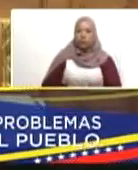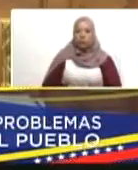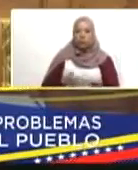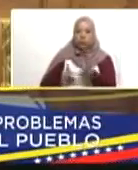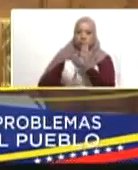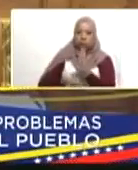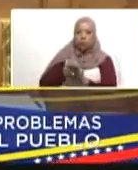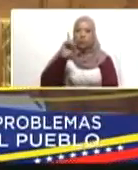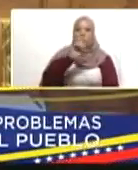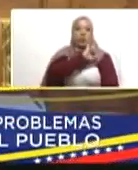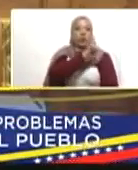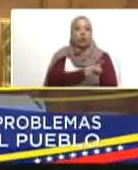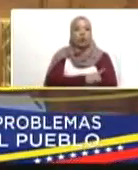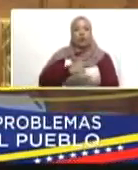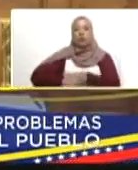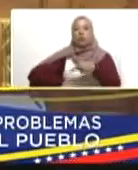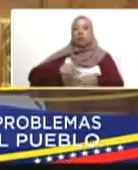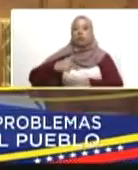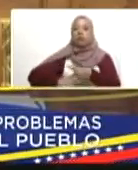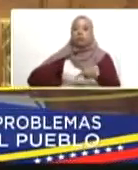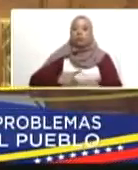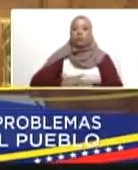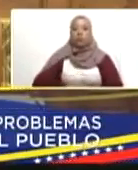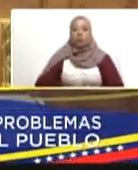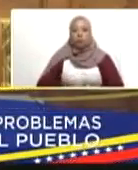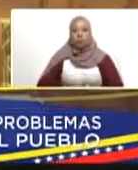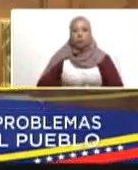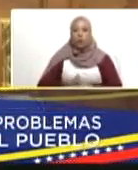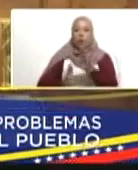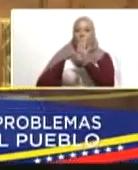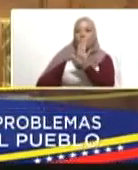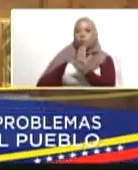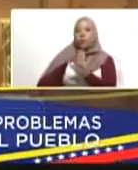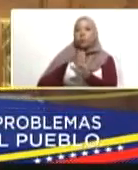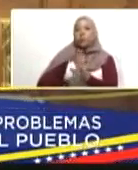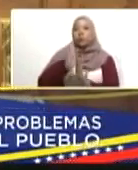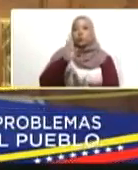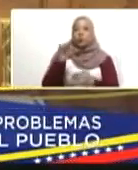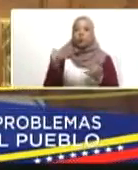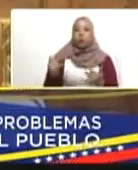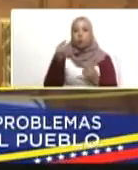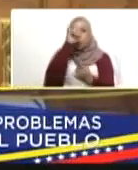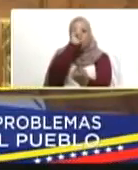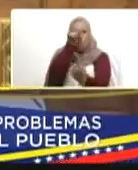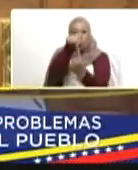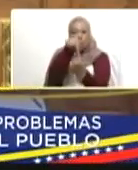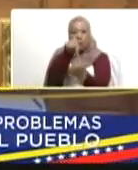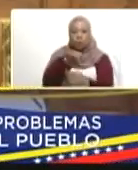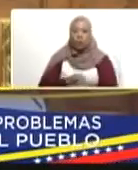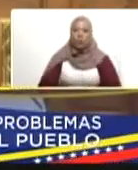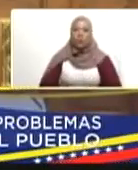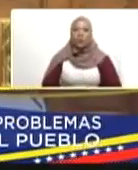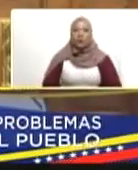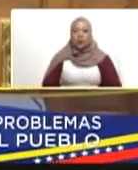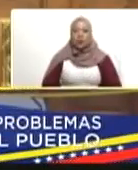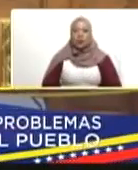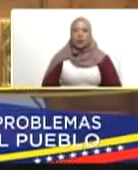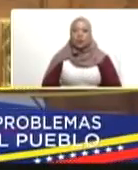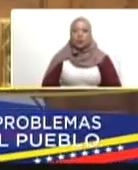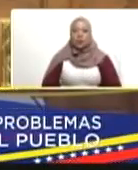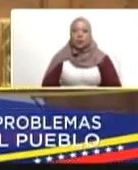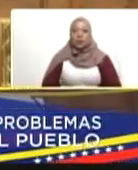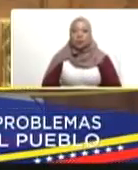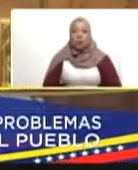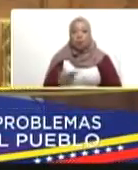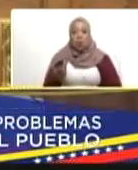desarrollo de las fuerzas productivas va avanzando hacia ese objetivo ha sido en los tiempos de